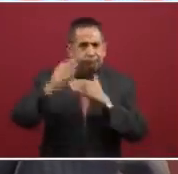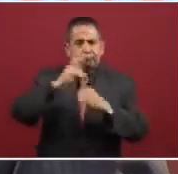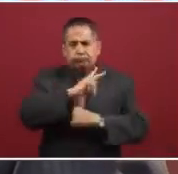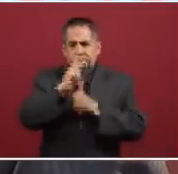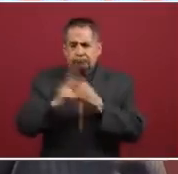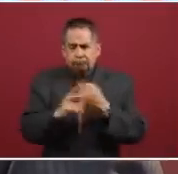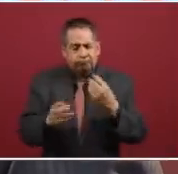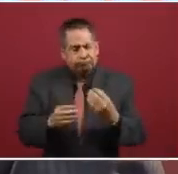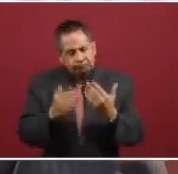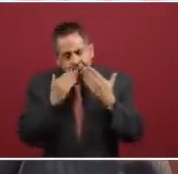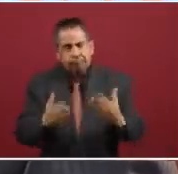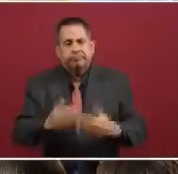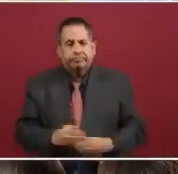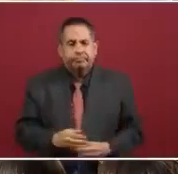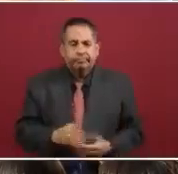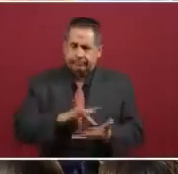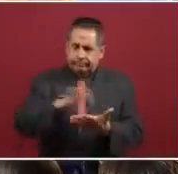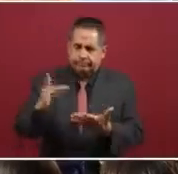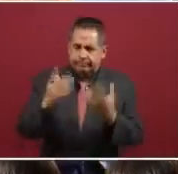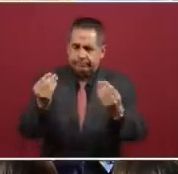país. Muchísimas gracias.